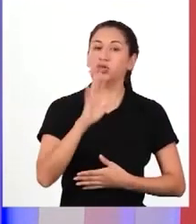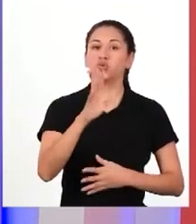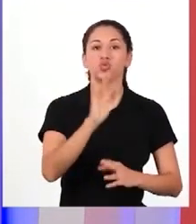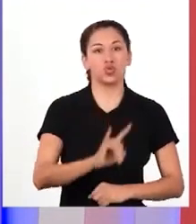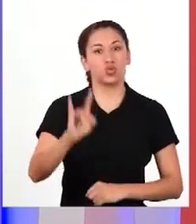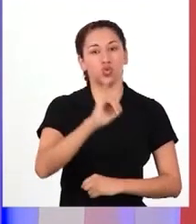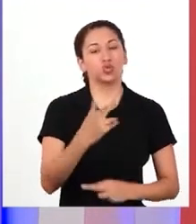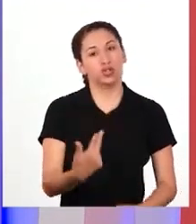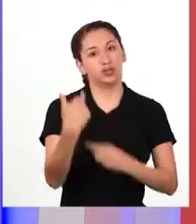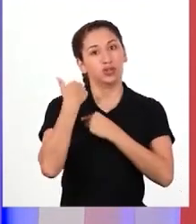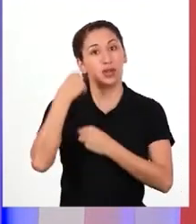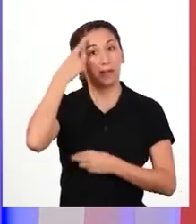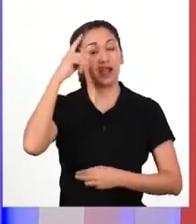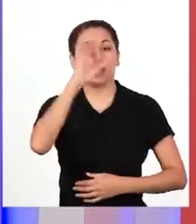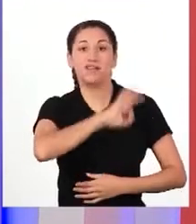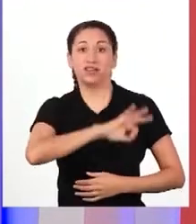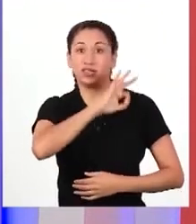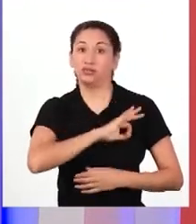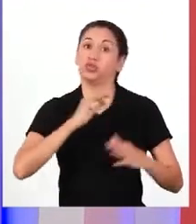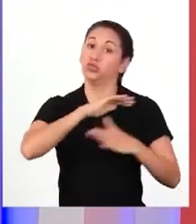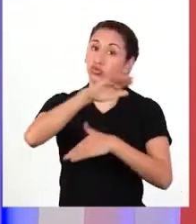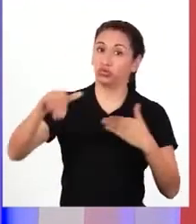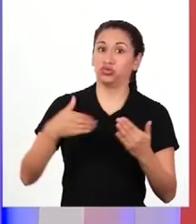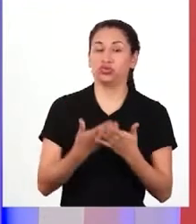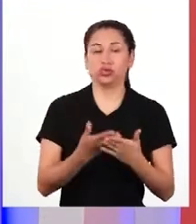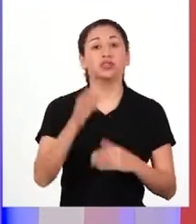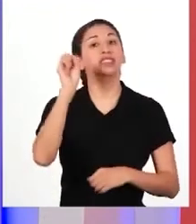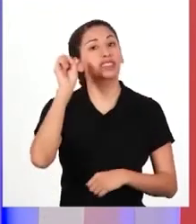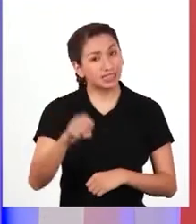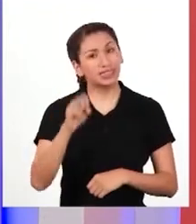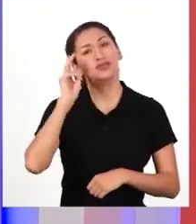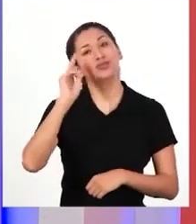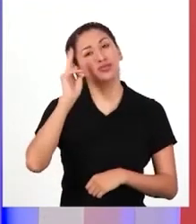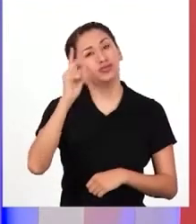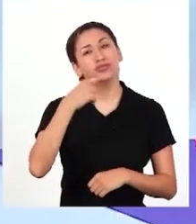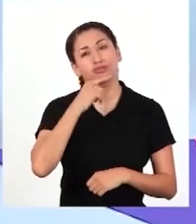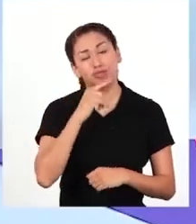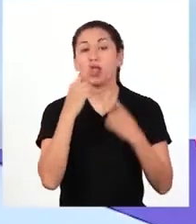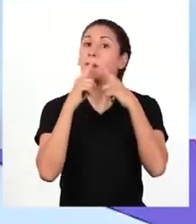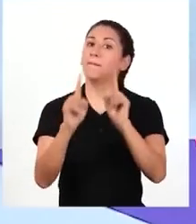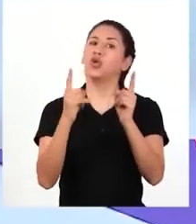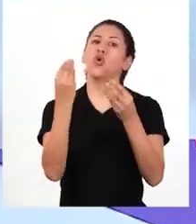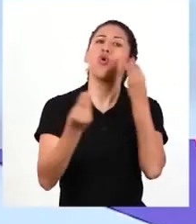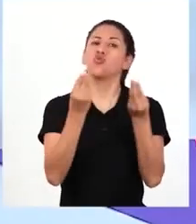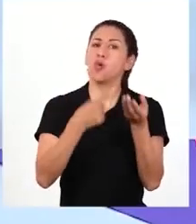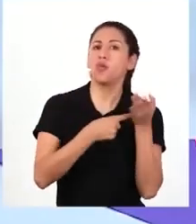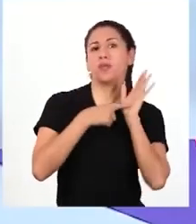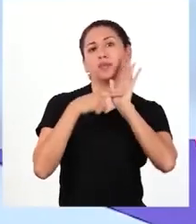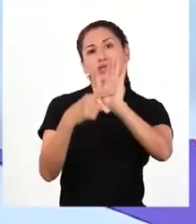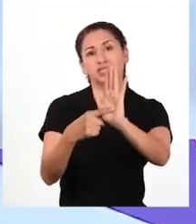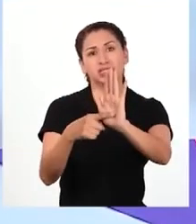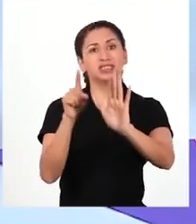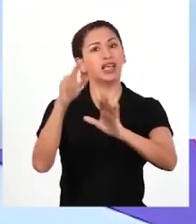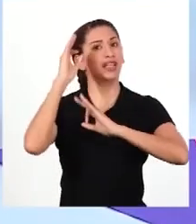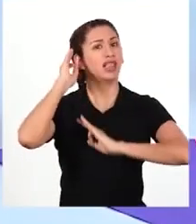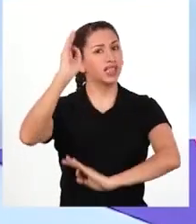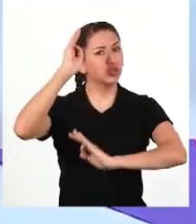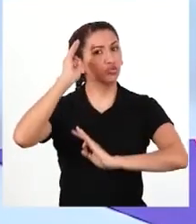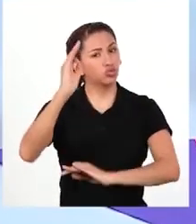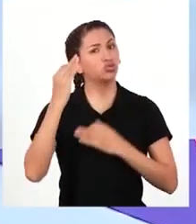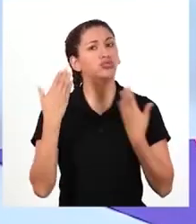acceso al agua de calidad y su uso responsable para el beneficio de todas y todos. Sí, profesora, pero